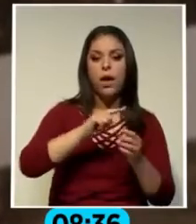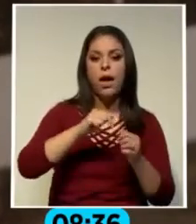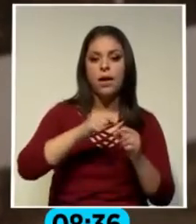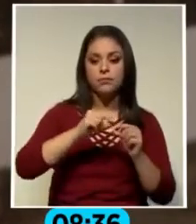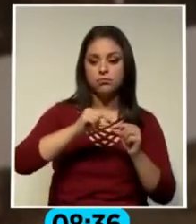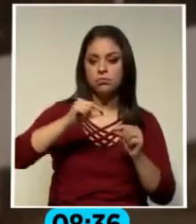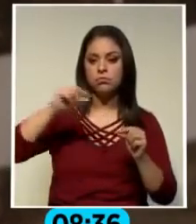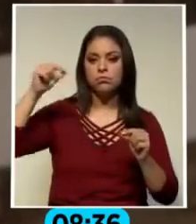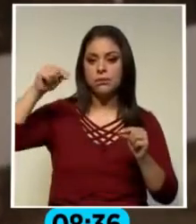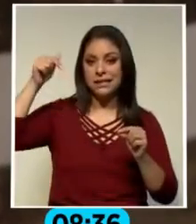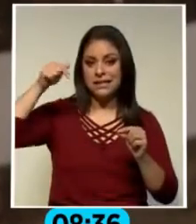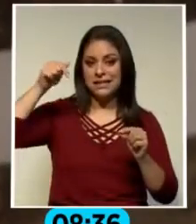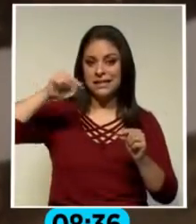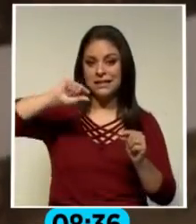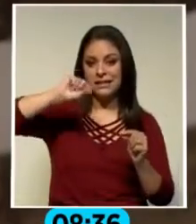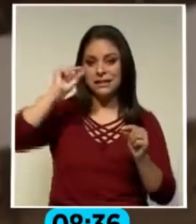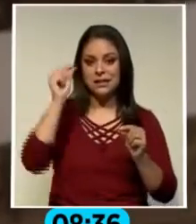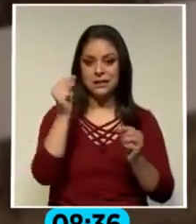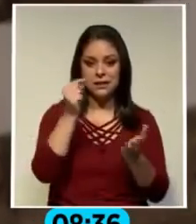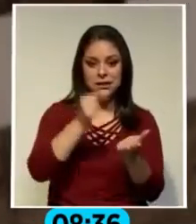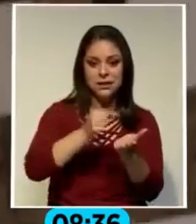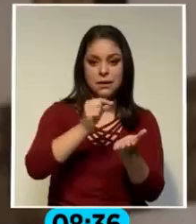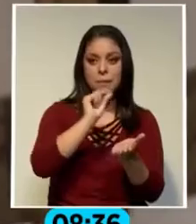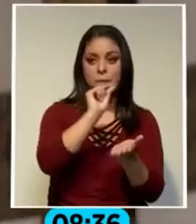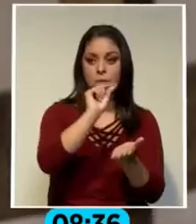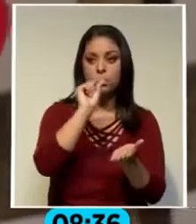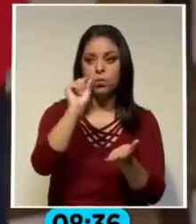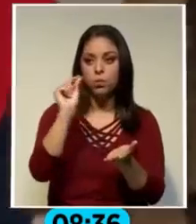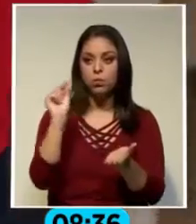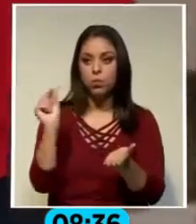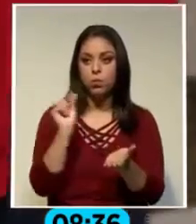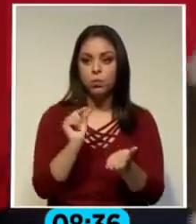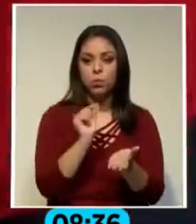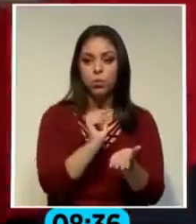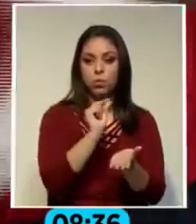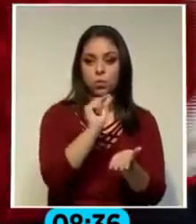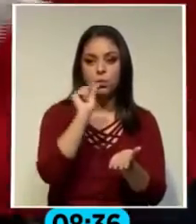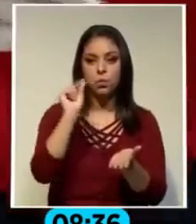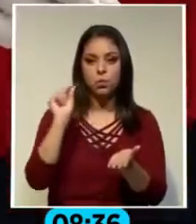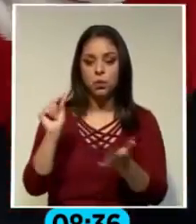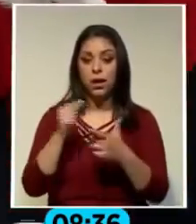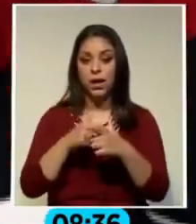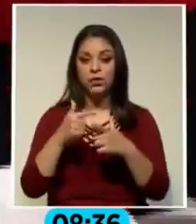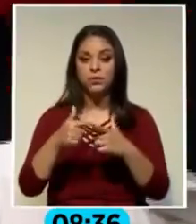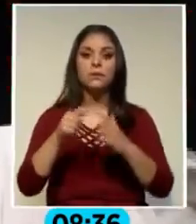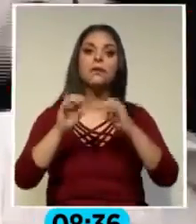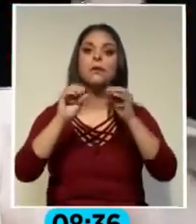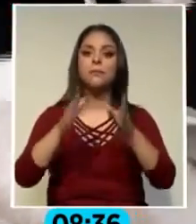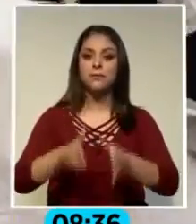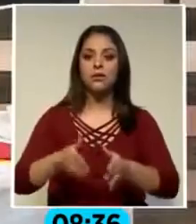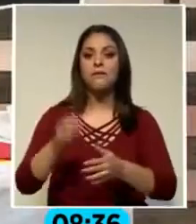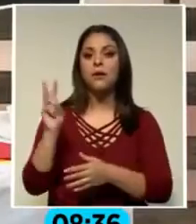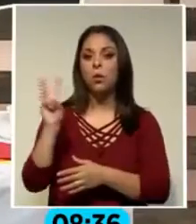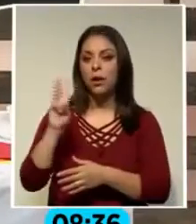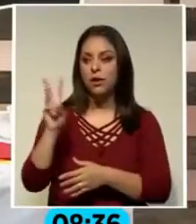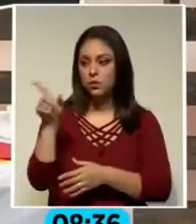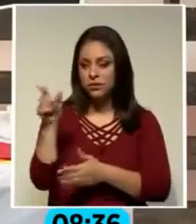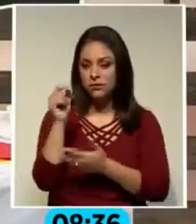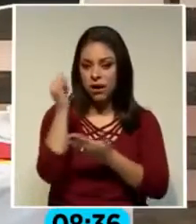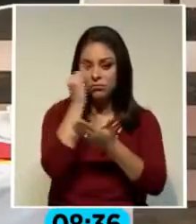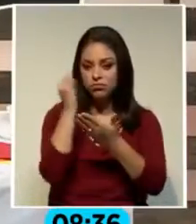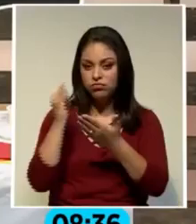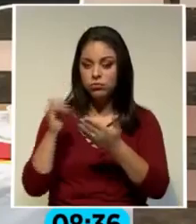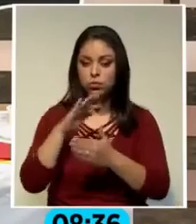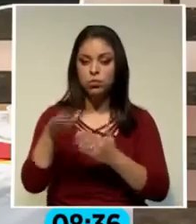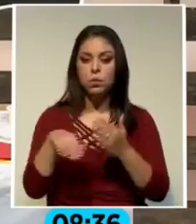poner. ¿Ves que se van poniendo puntitos? Entonces la niña Wayne va a decorar este vasito en puros puntitos. Muy bien.